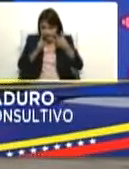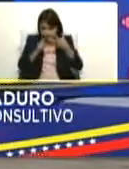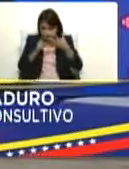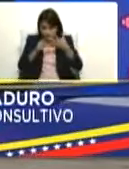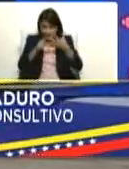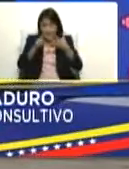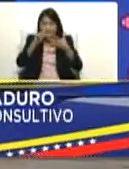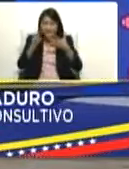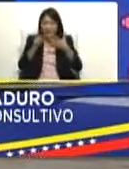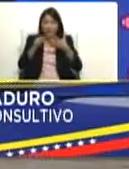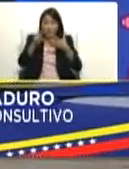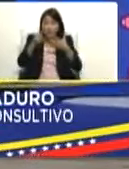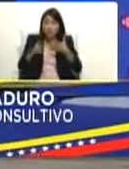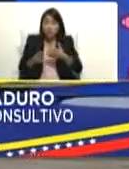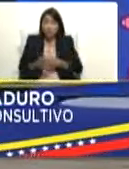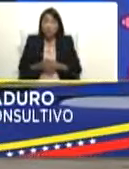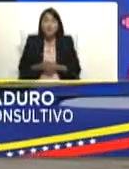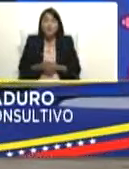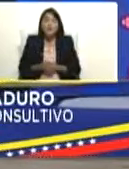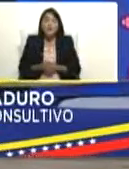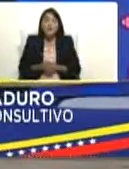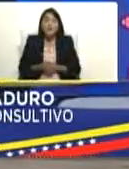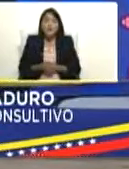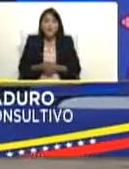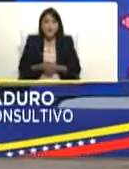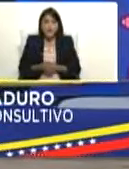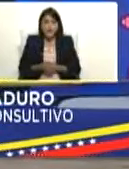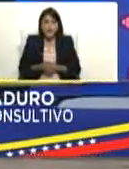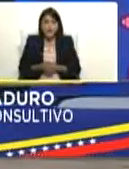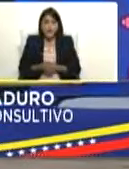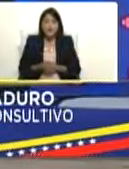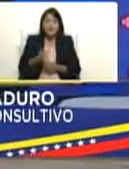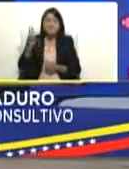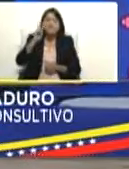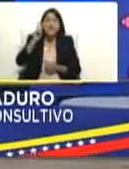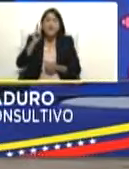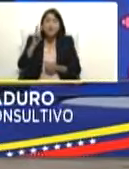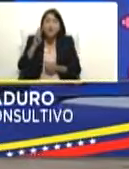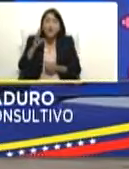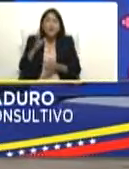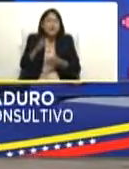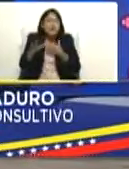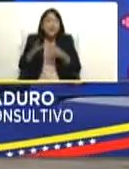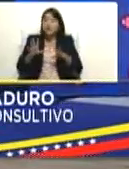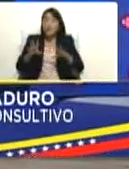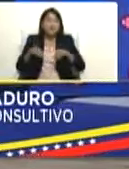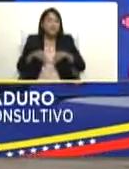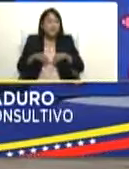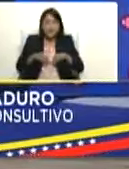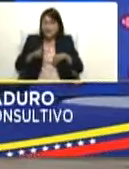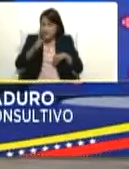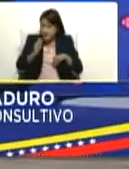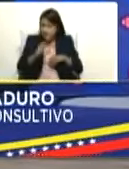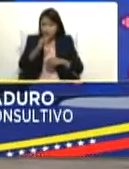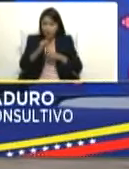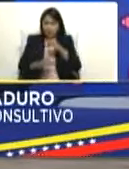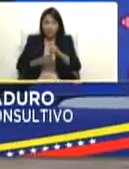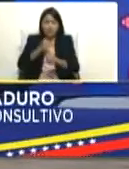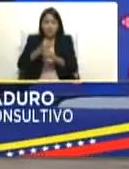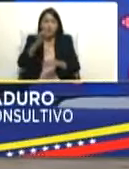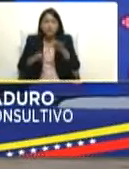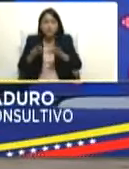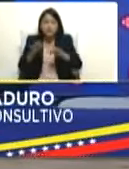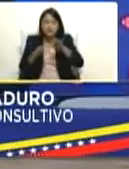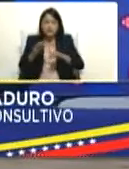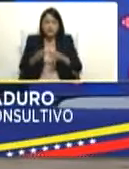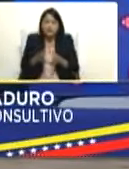¿está usted de acuerdo con la posición histórica de Venezuela de no reconocer la jurisdicción de la Corte